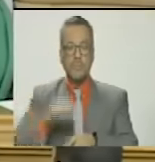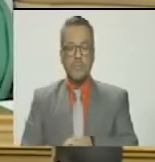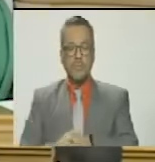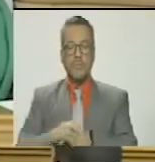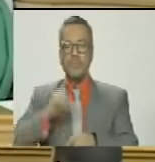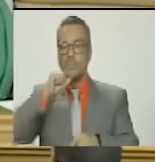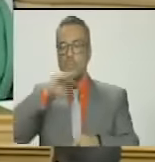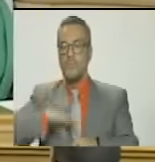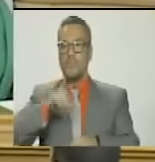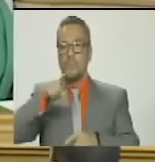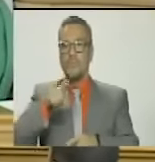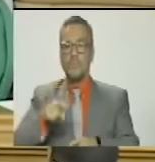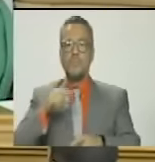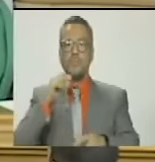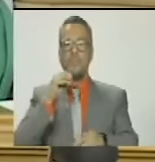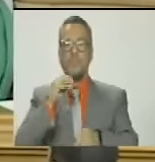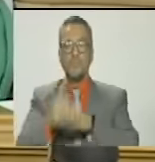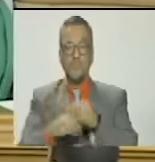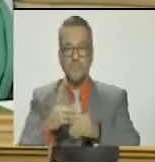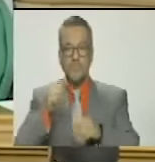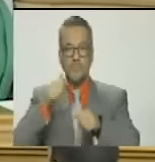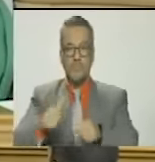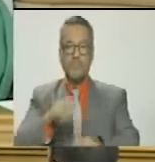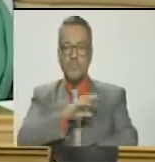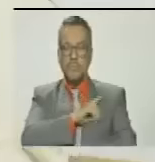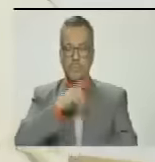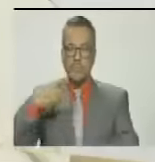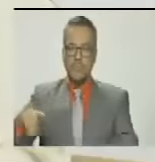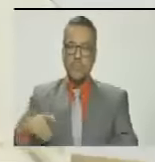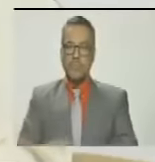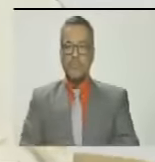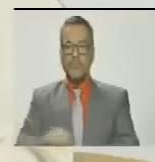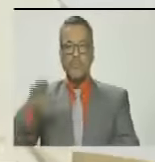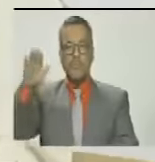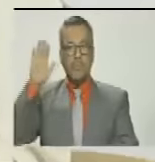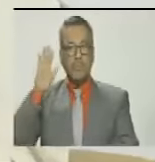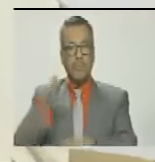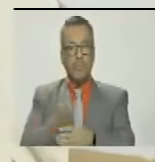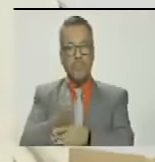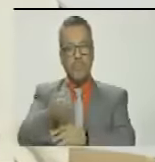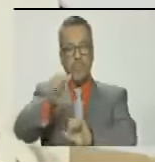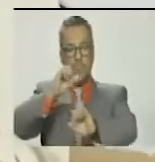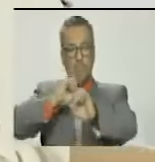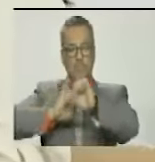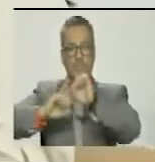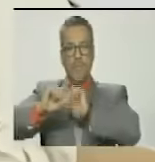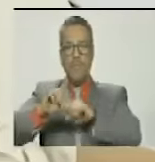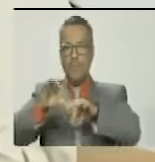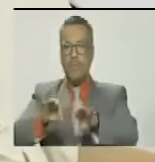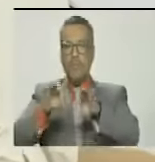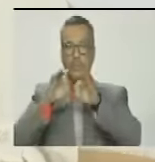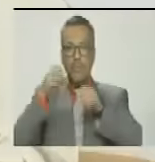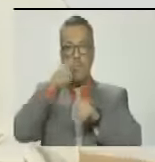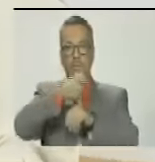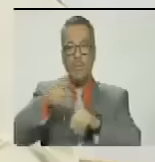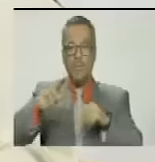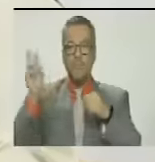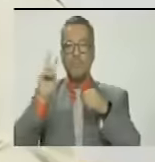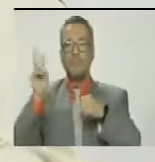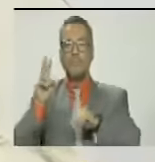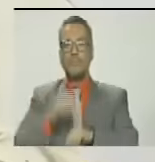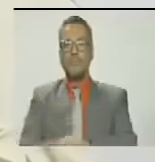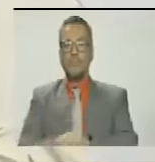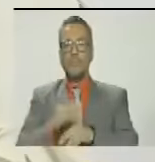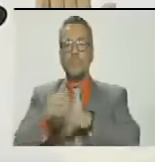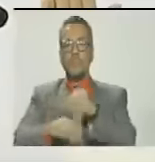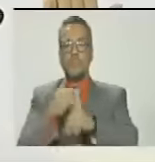por historia, por tradición y por derecho. Jura continuar defendiendo los intereses del pueblo de Venezuela